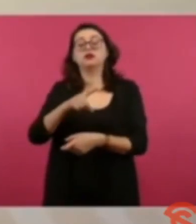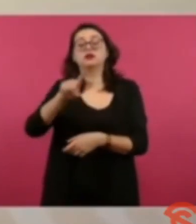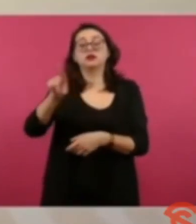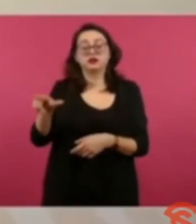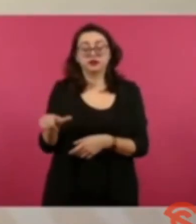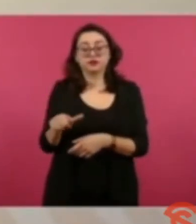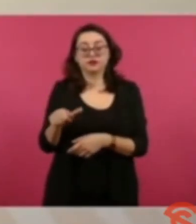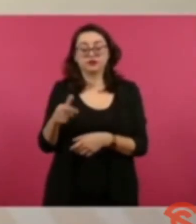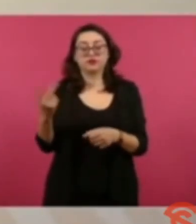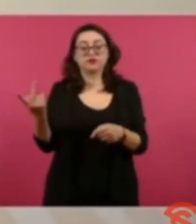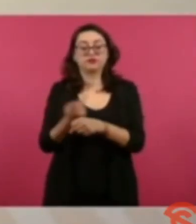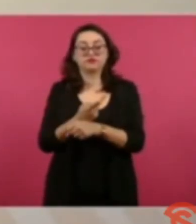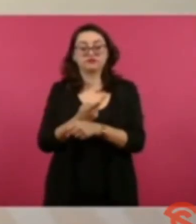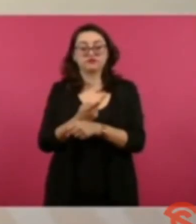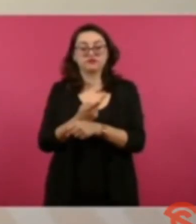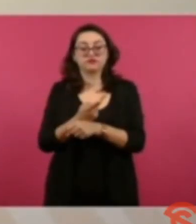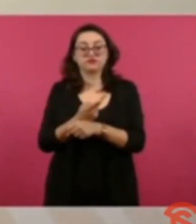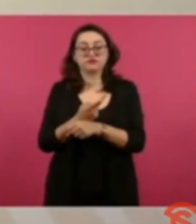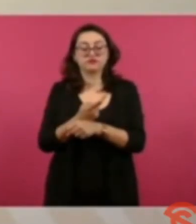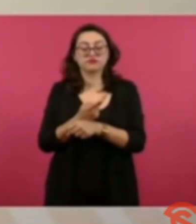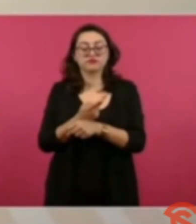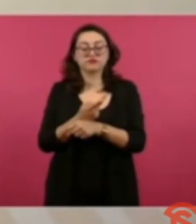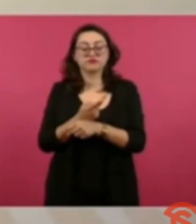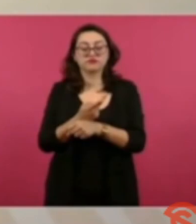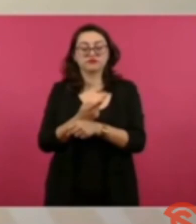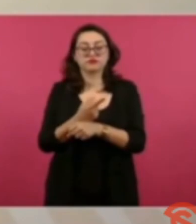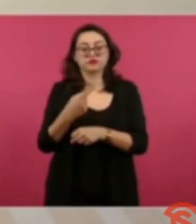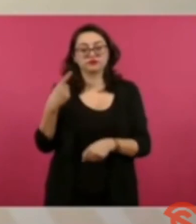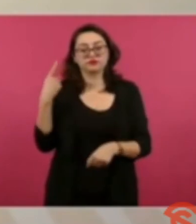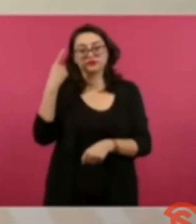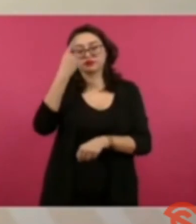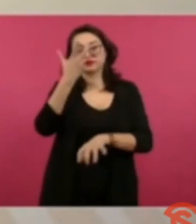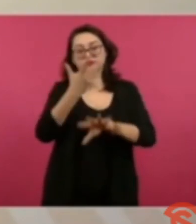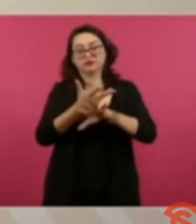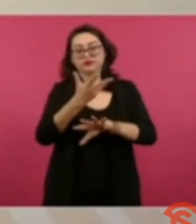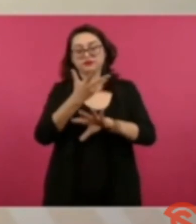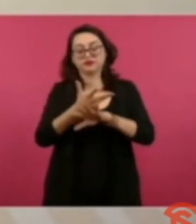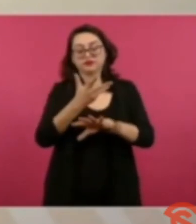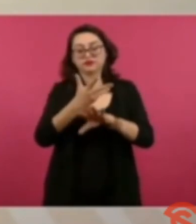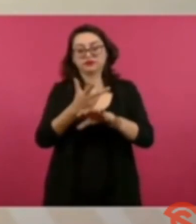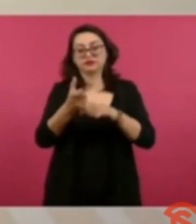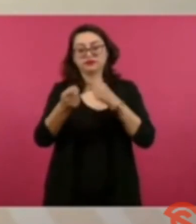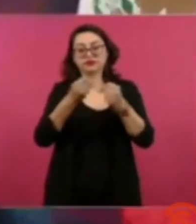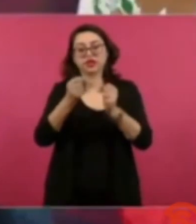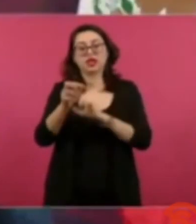asesinan en una cárcel de Estados Unidos a Ricardo Flores Magón,